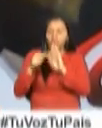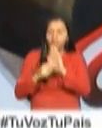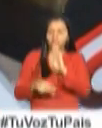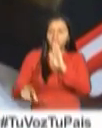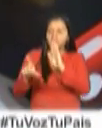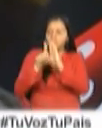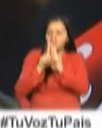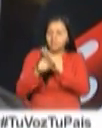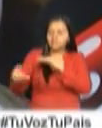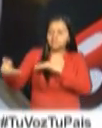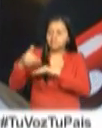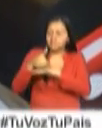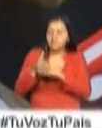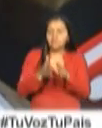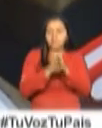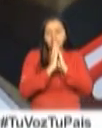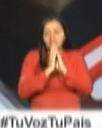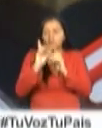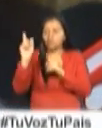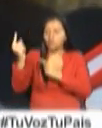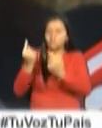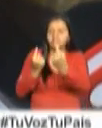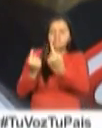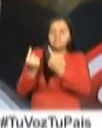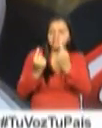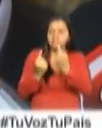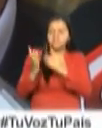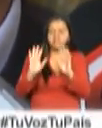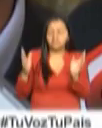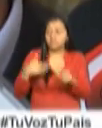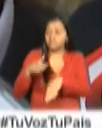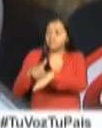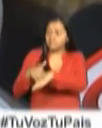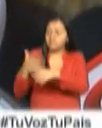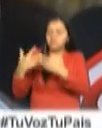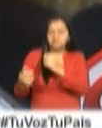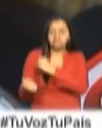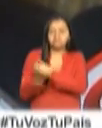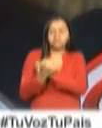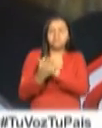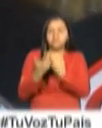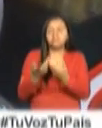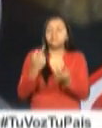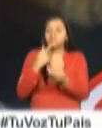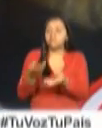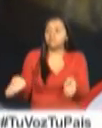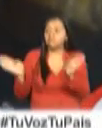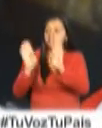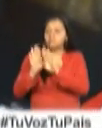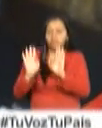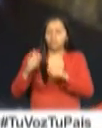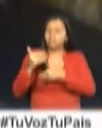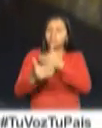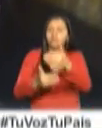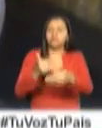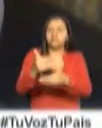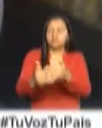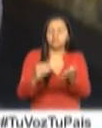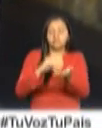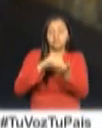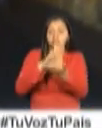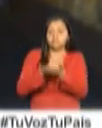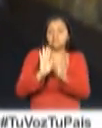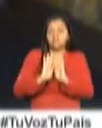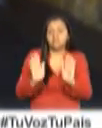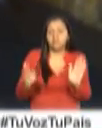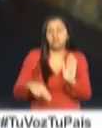que efectivamente puede tener derecho la UNE, las acciones de disolución y liquidación no se interrumpen. Eso está establecido